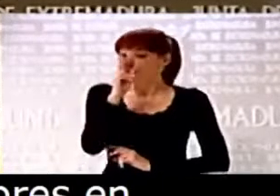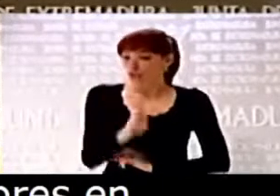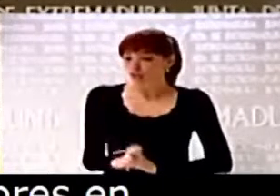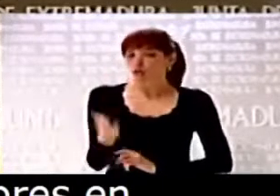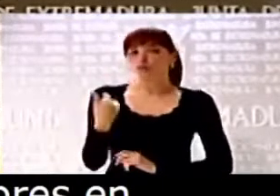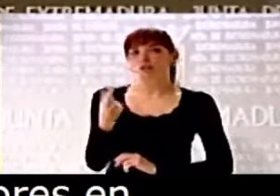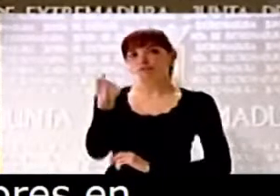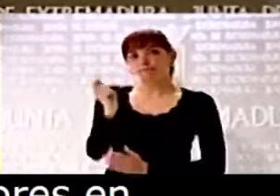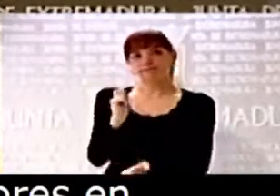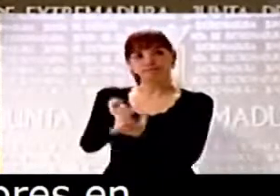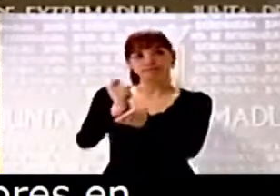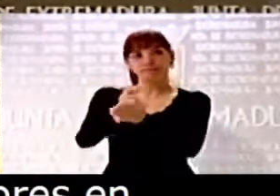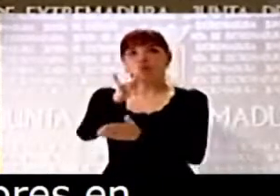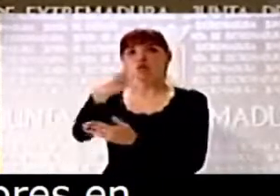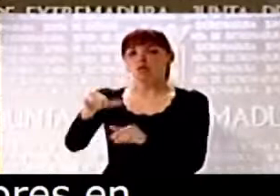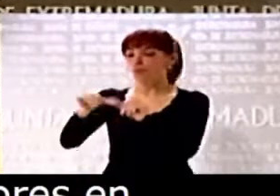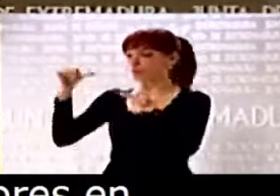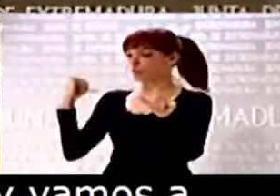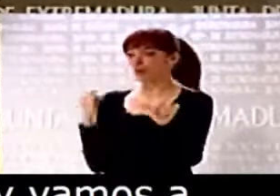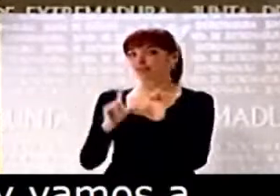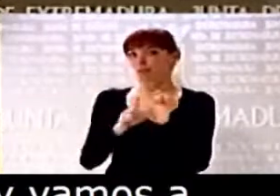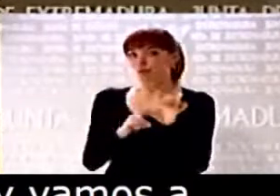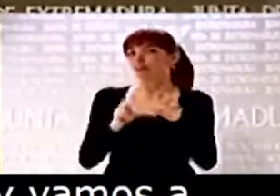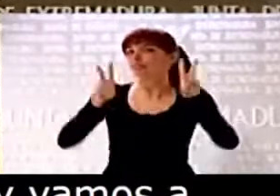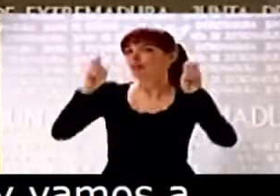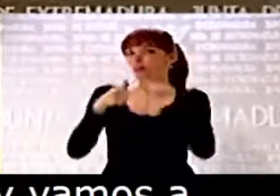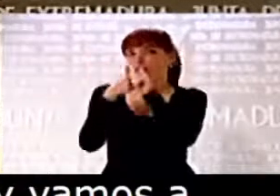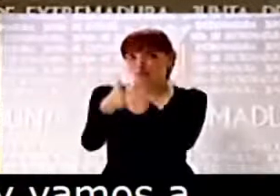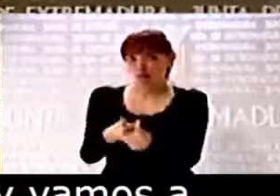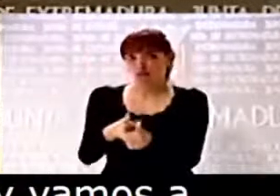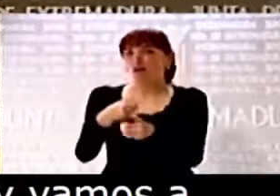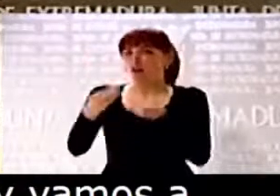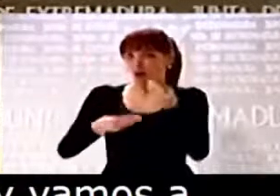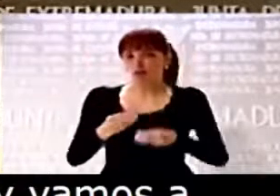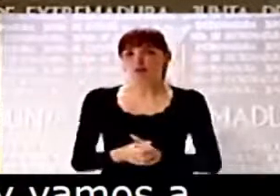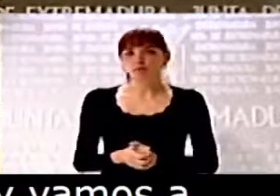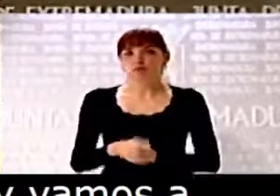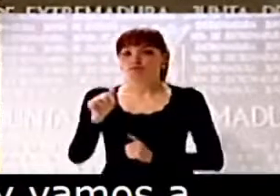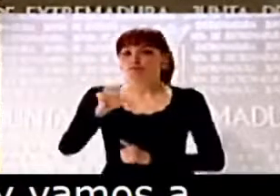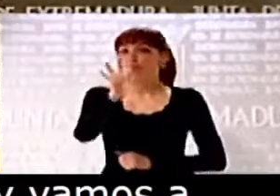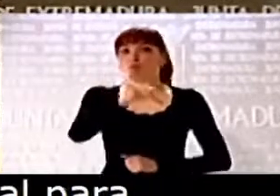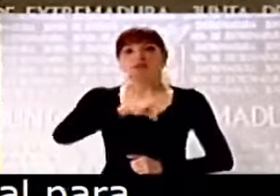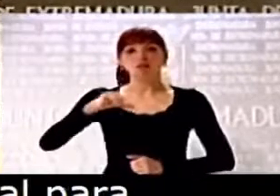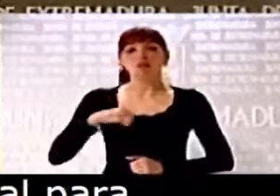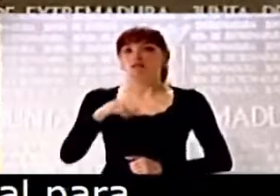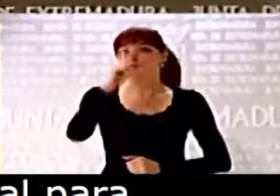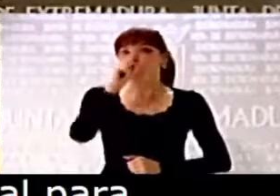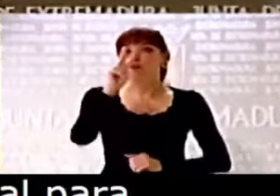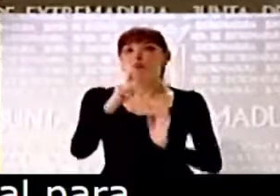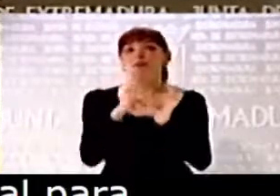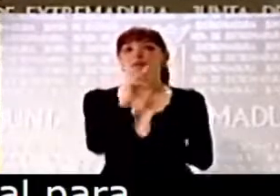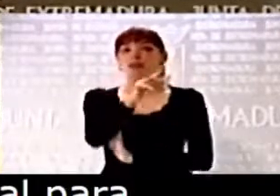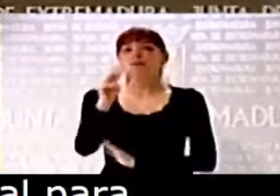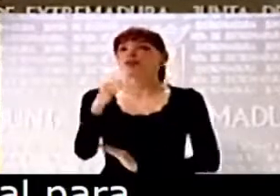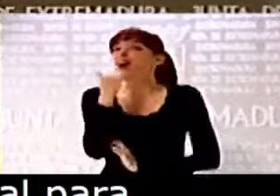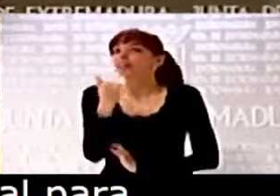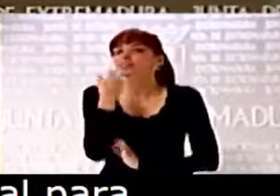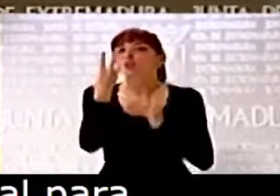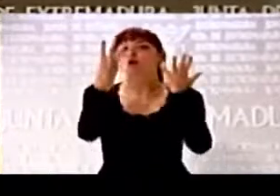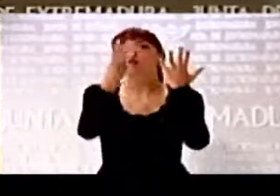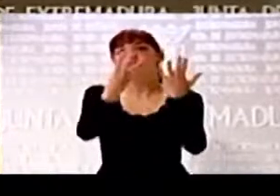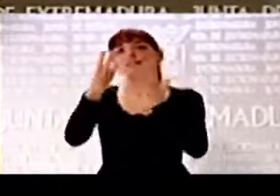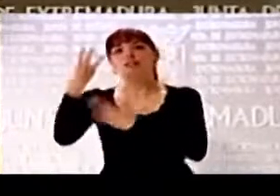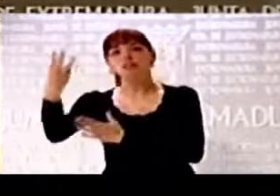financiación estatal para Extremadura en materia de dependencia. Hablamos de que esta comunidad en 2022 va a recibir casi